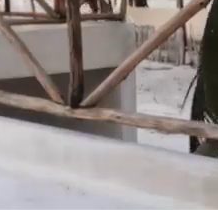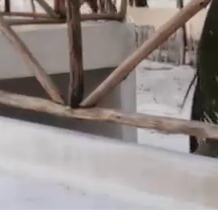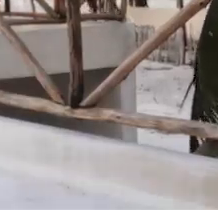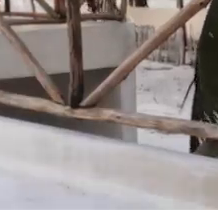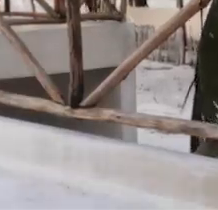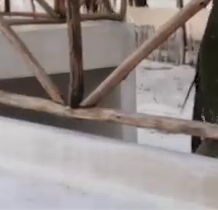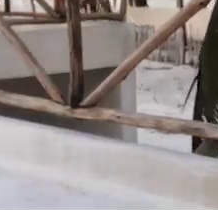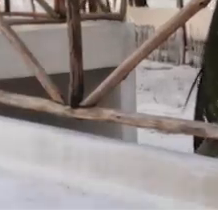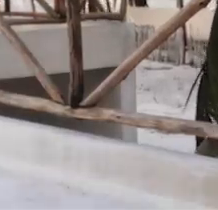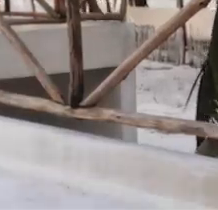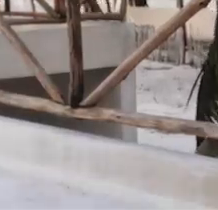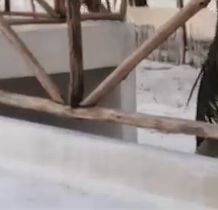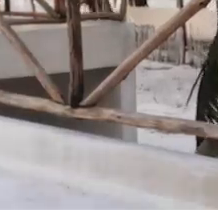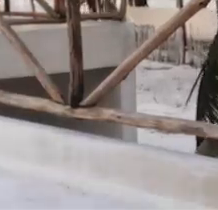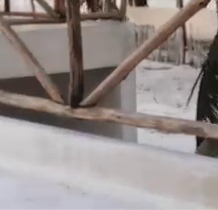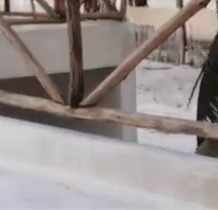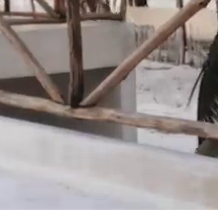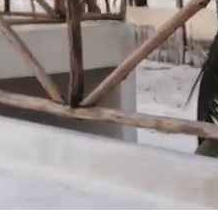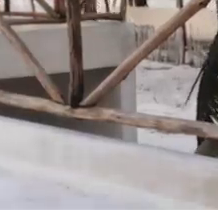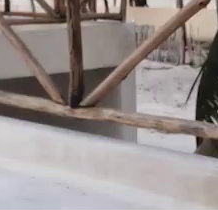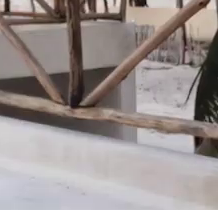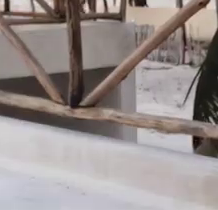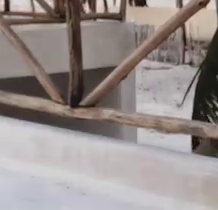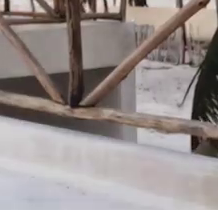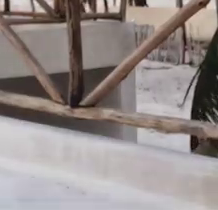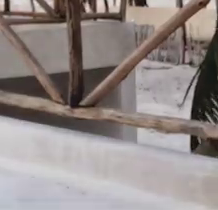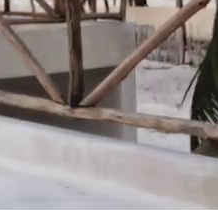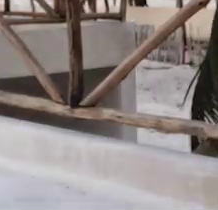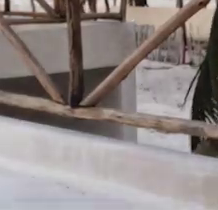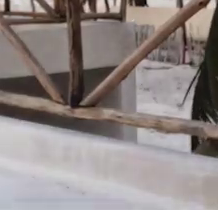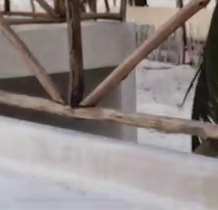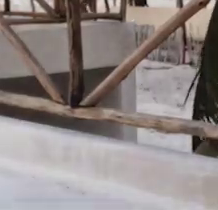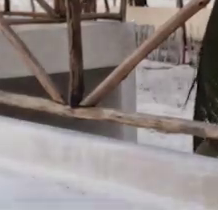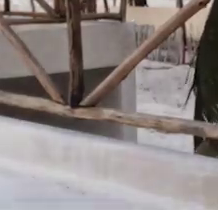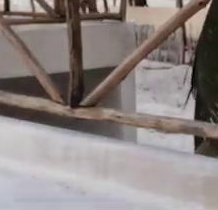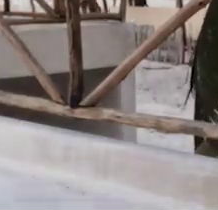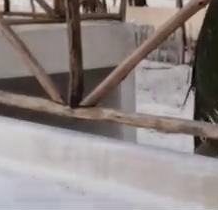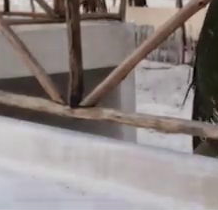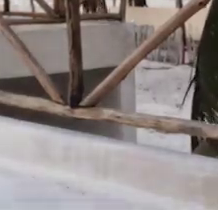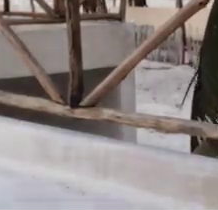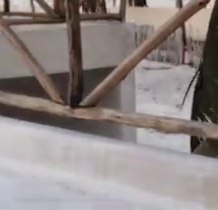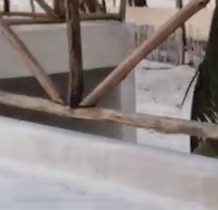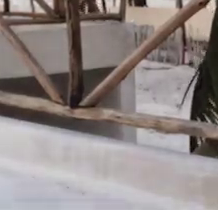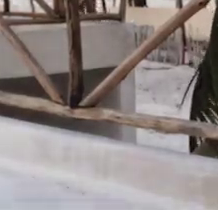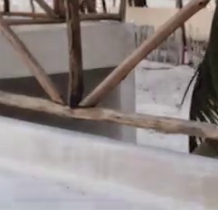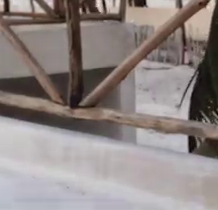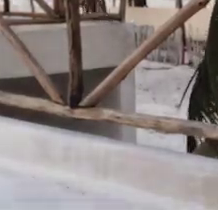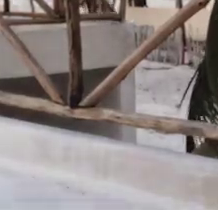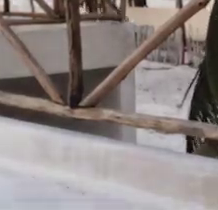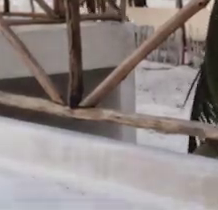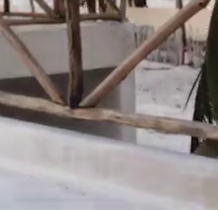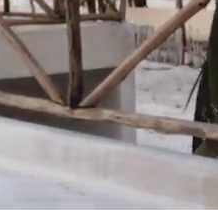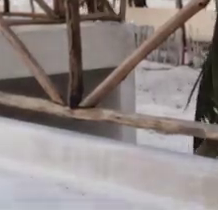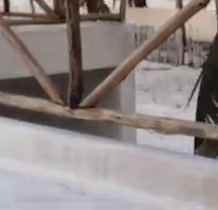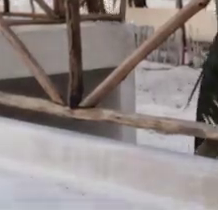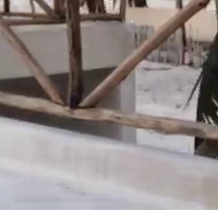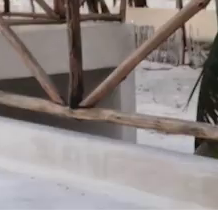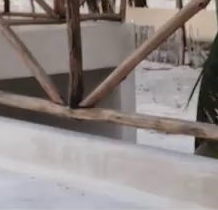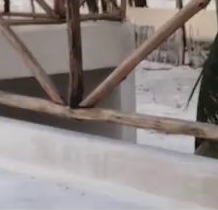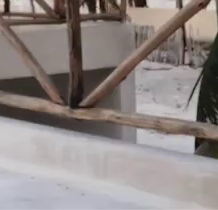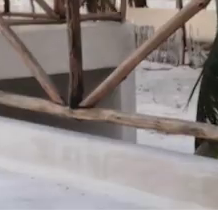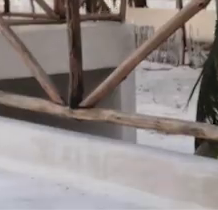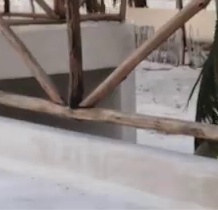1, 2, 3. 1, 2, 3, 1, 2,